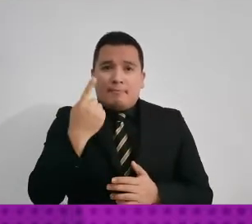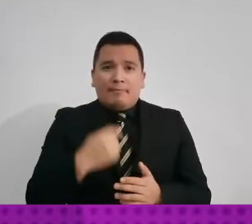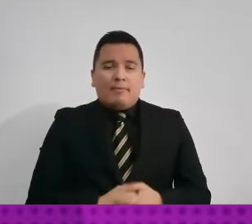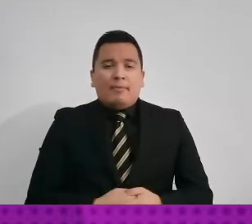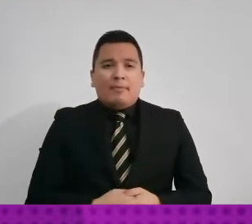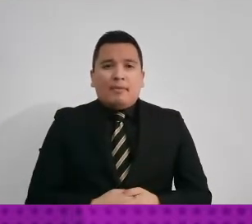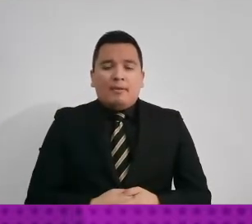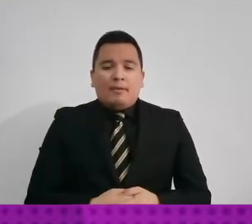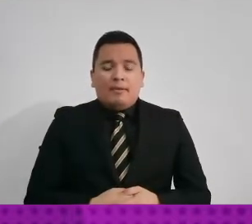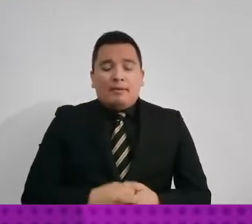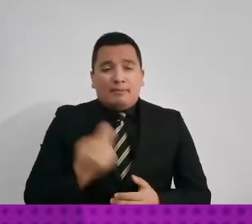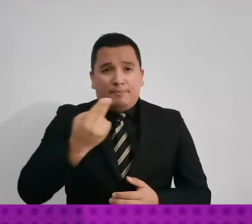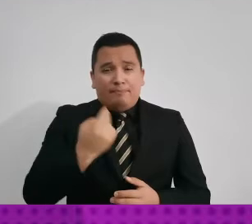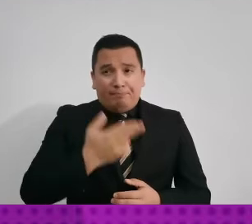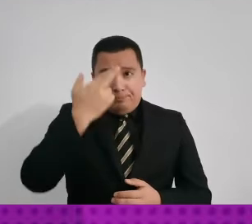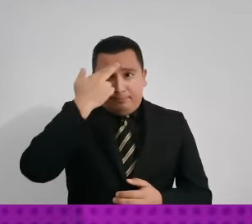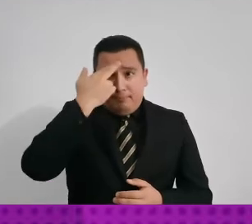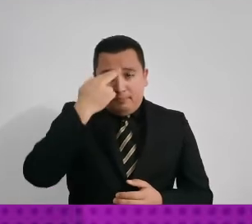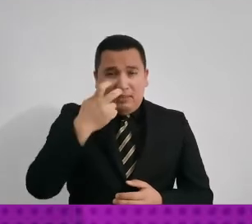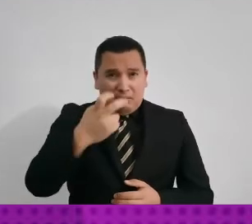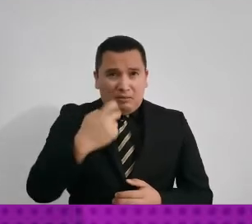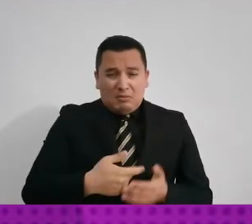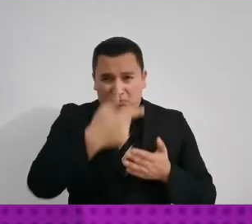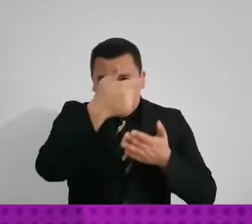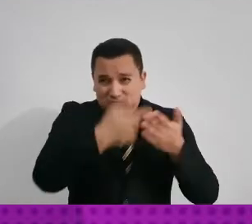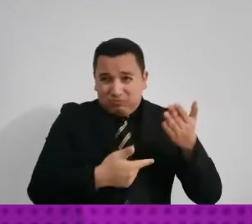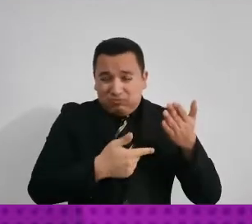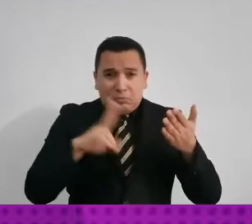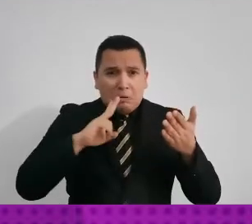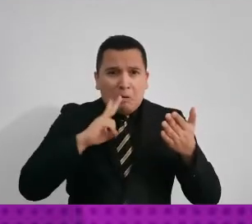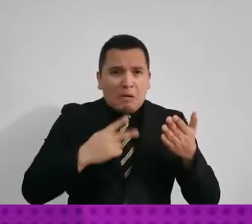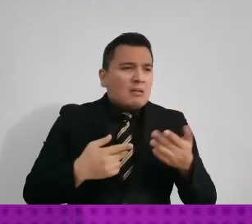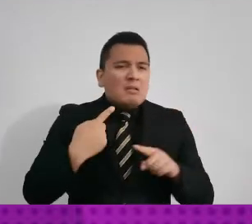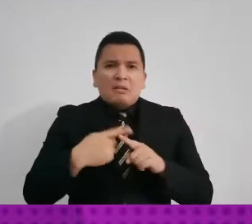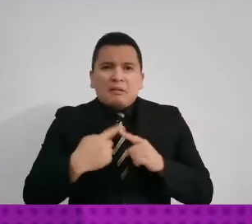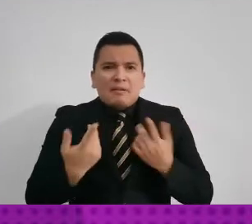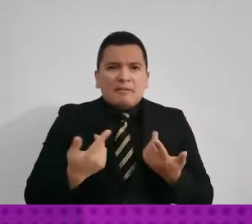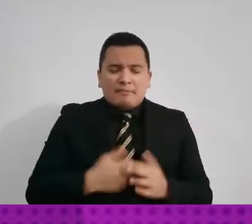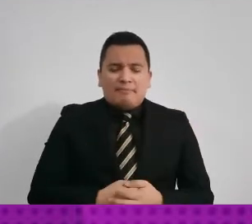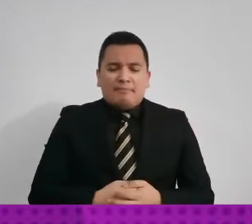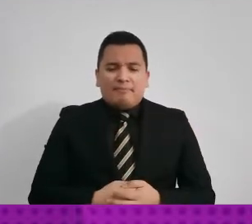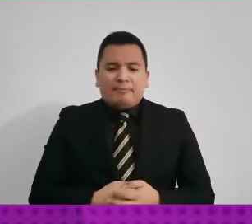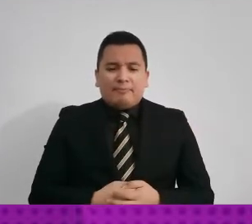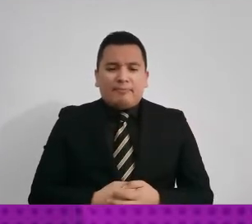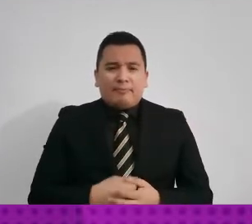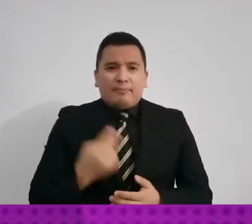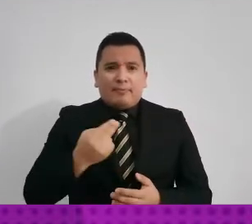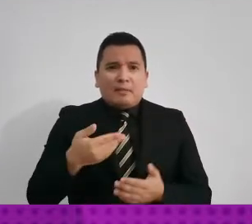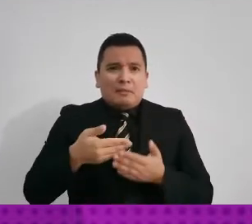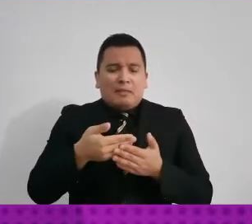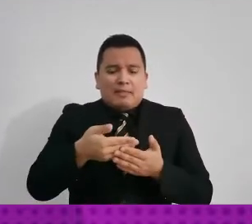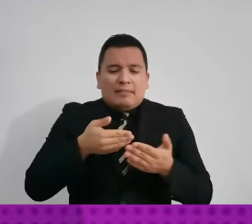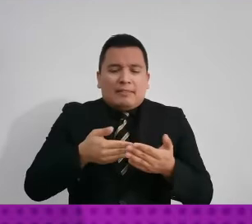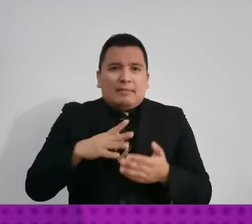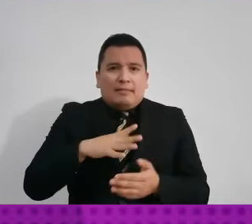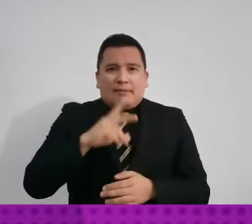de 2021. Hay que recordar que estos registros de candidaturas, de las planillas para los ayuntamientos,